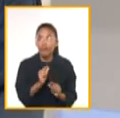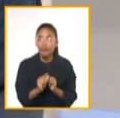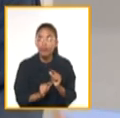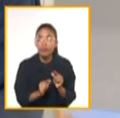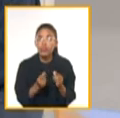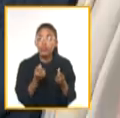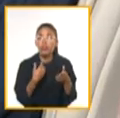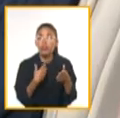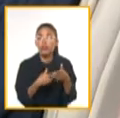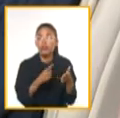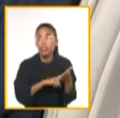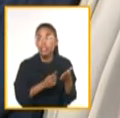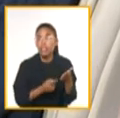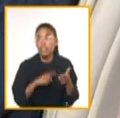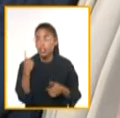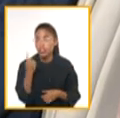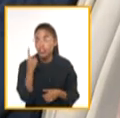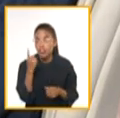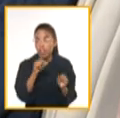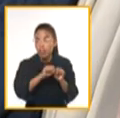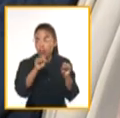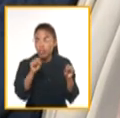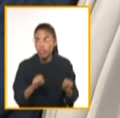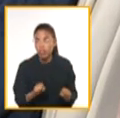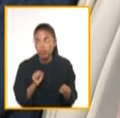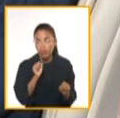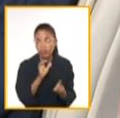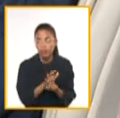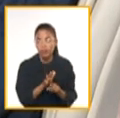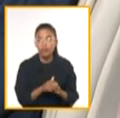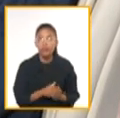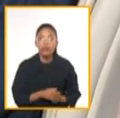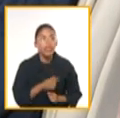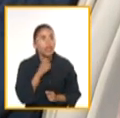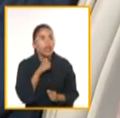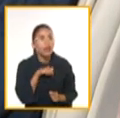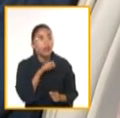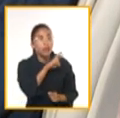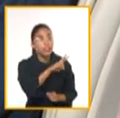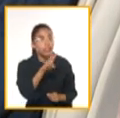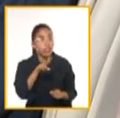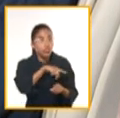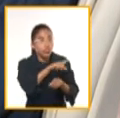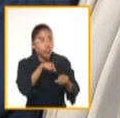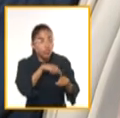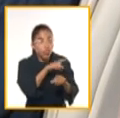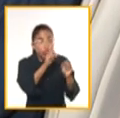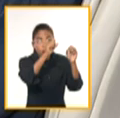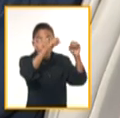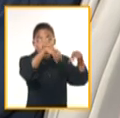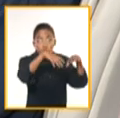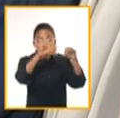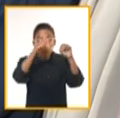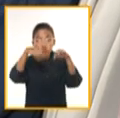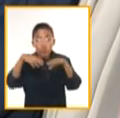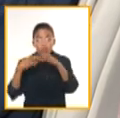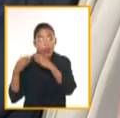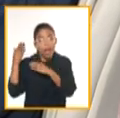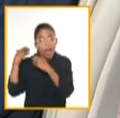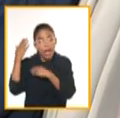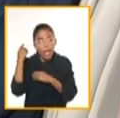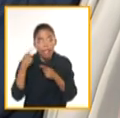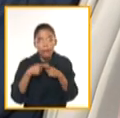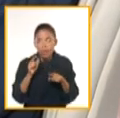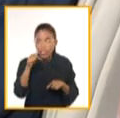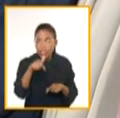Nacional. Cuando la otra ocasión, apenas 22 horas se logró restablecer el sistema. Esta vez demoró unas 44 horas aproximadamente por este contratiempo